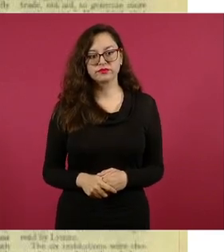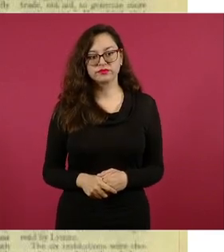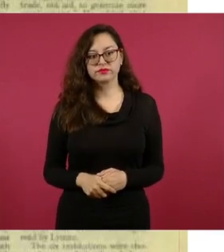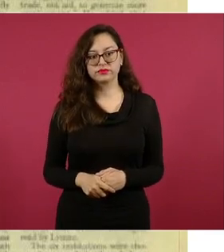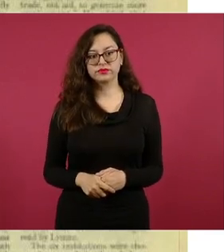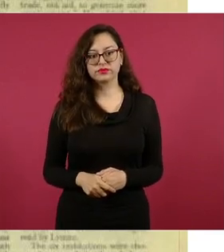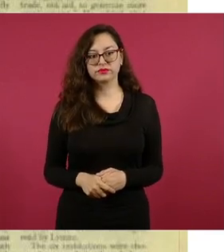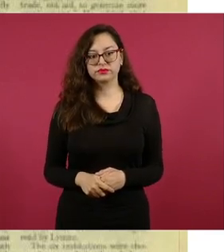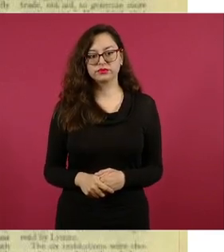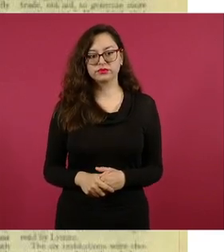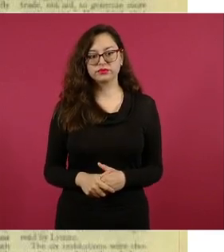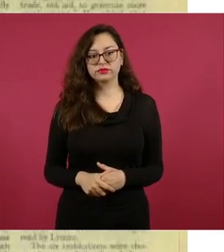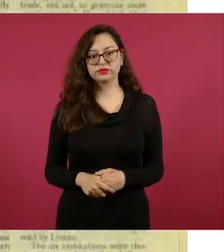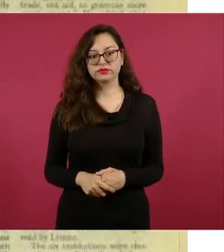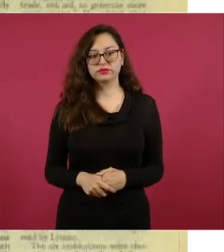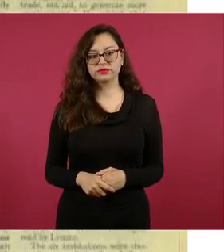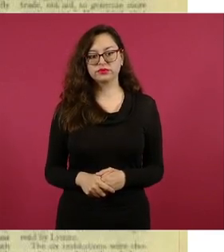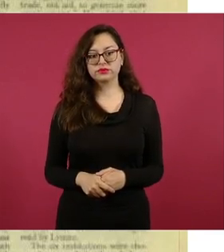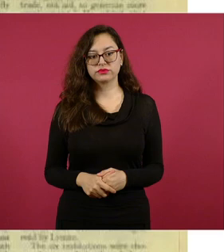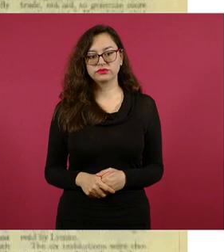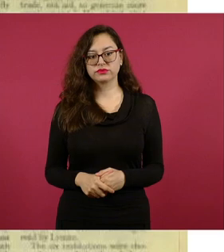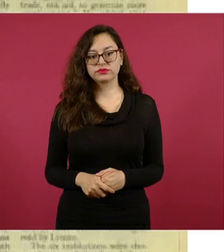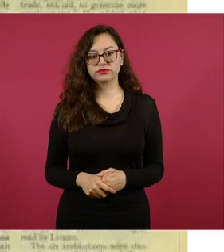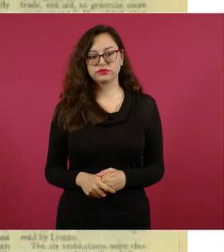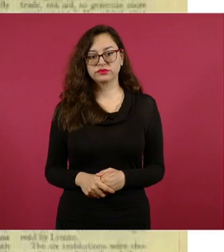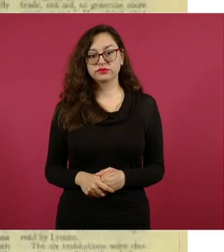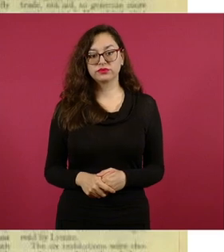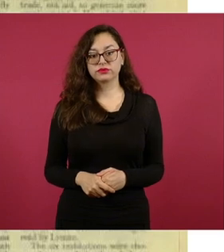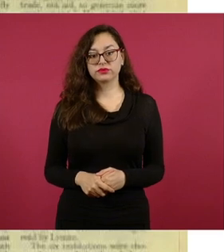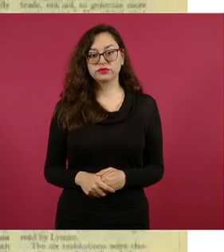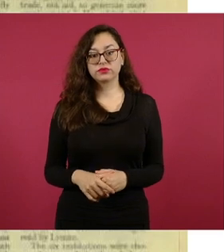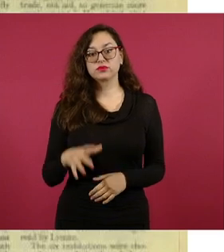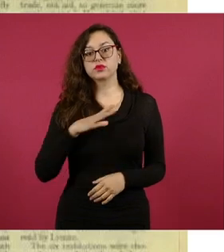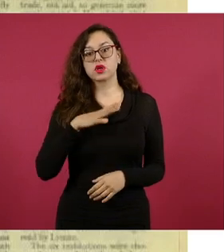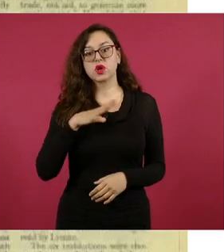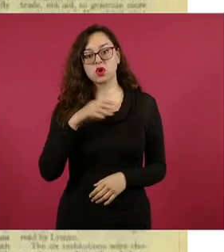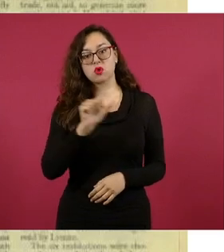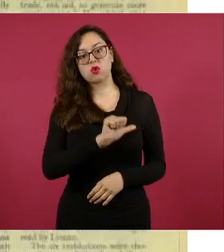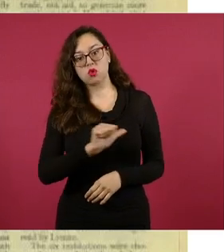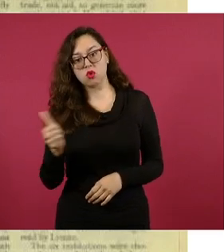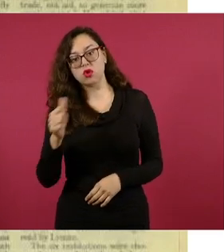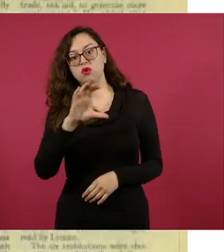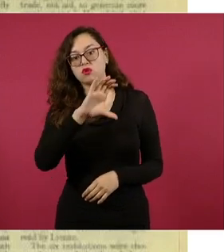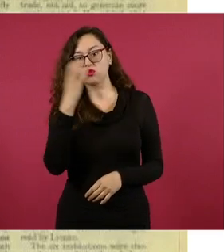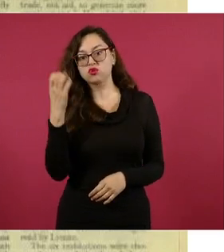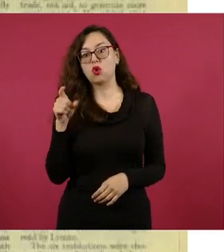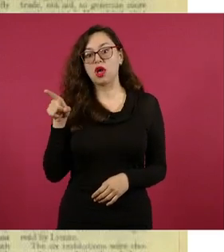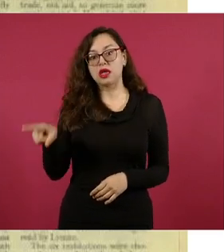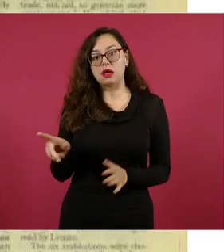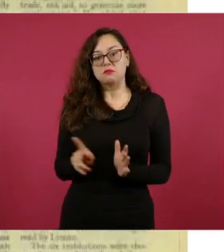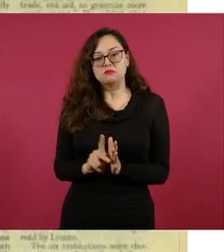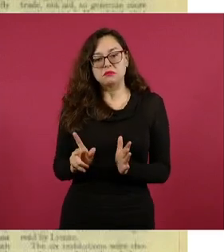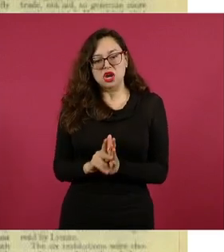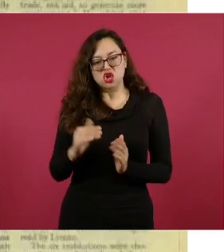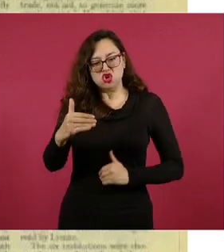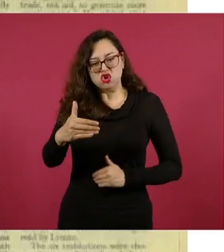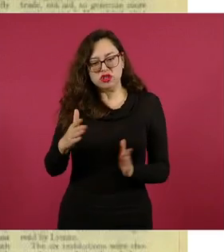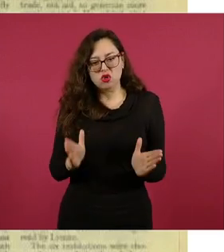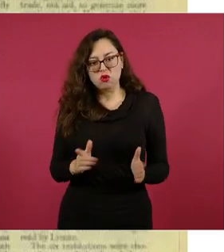creo que es aquí en la ciudad, donde está entregando periódico.